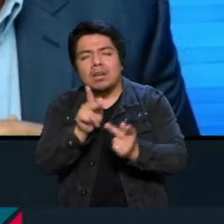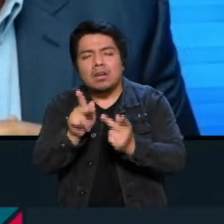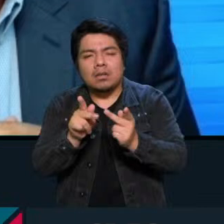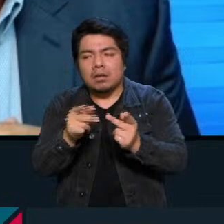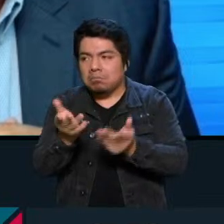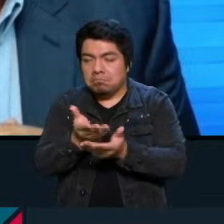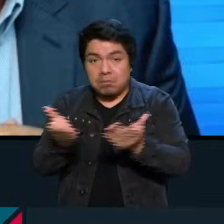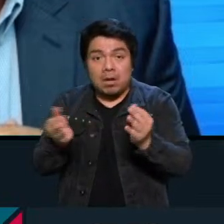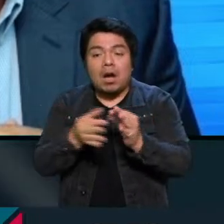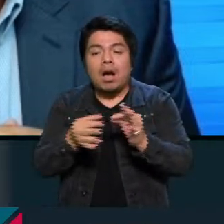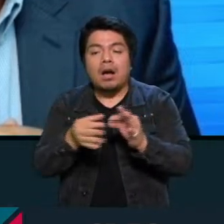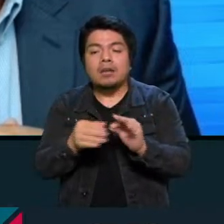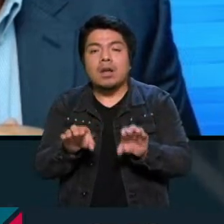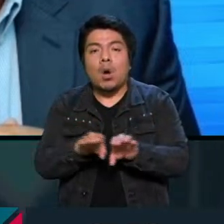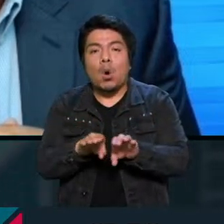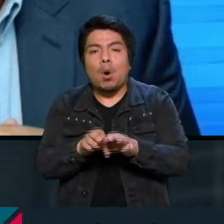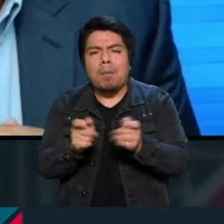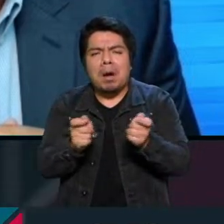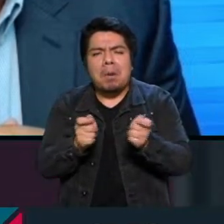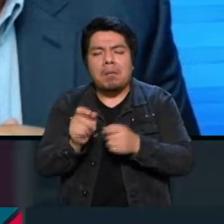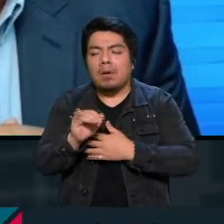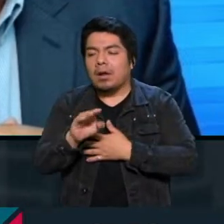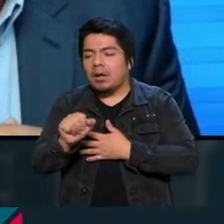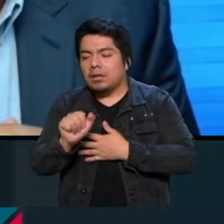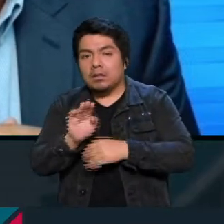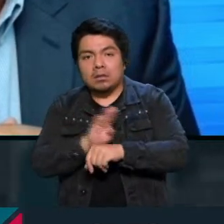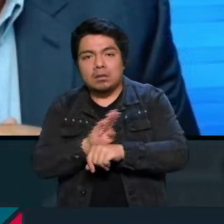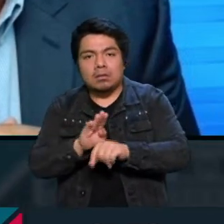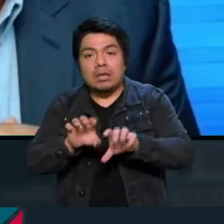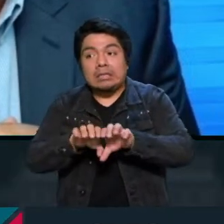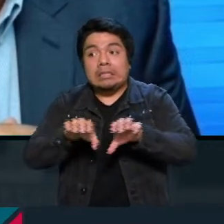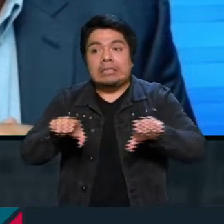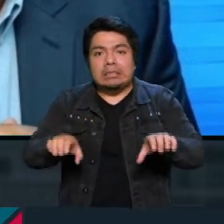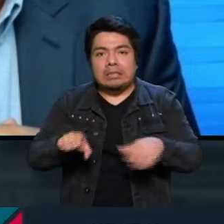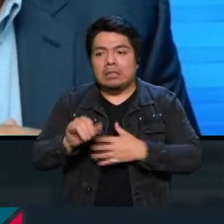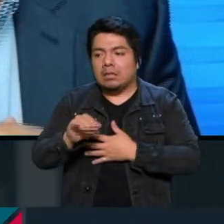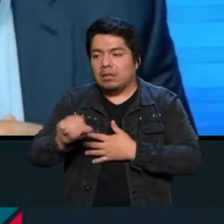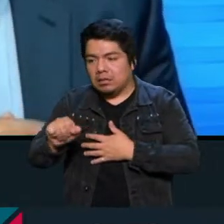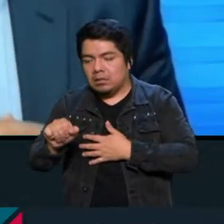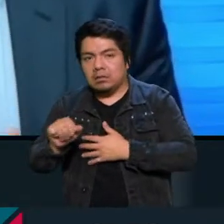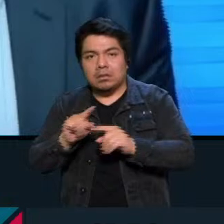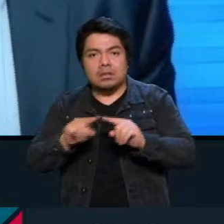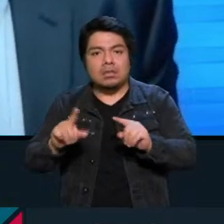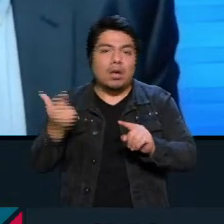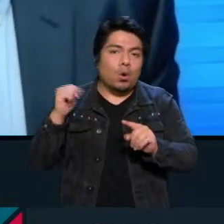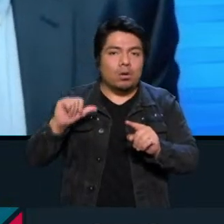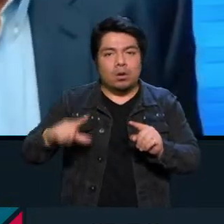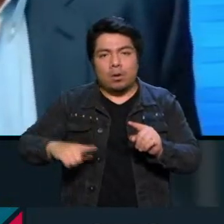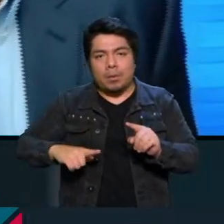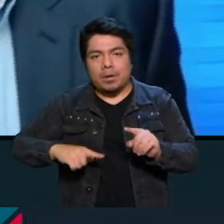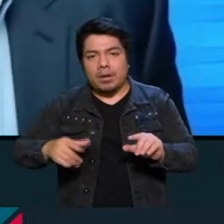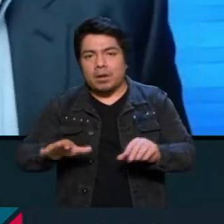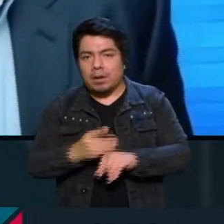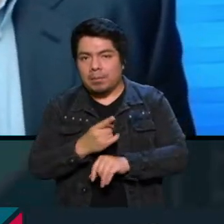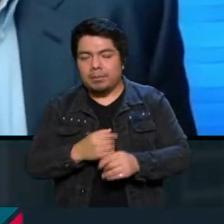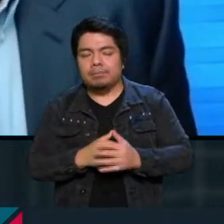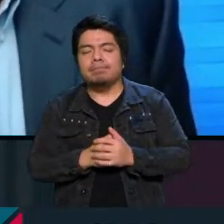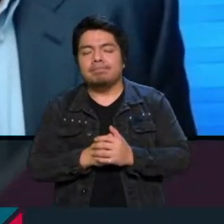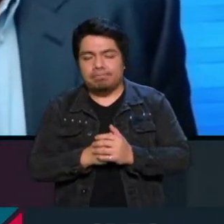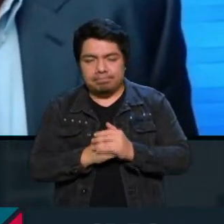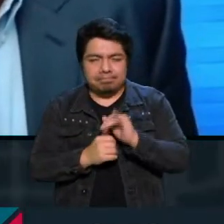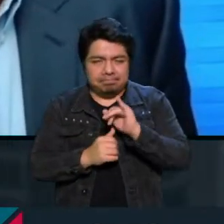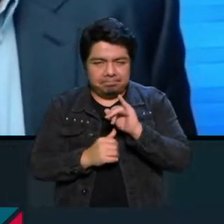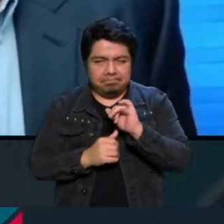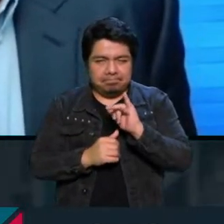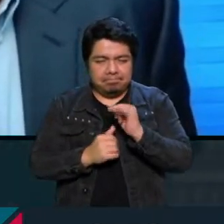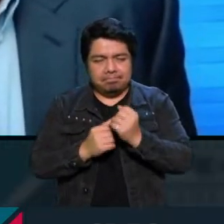explicar a la audiencia cómo es que funciona este IMSS Bienestar y por qué es distinto a cómo se hacía en administraciones anteriores. Sí, quizá aquí lo que